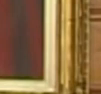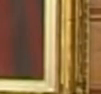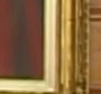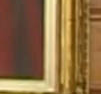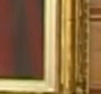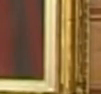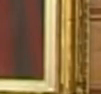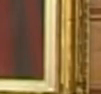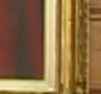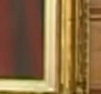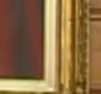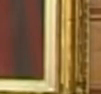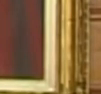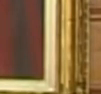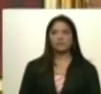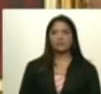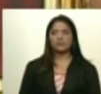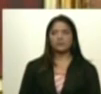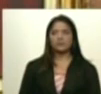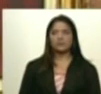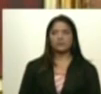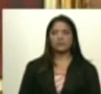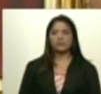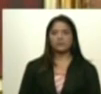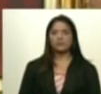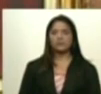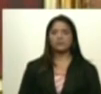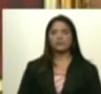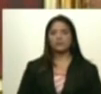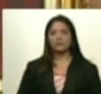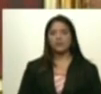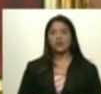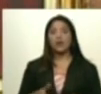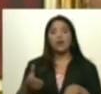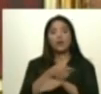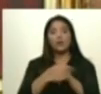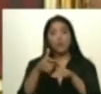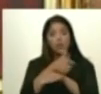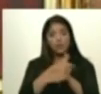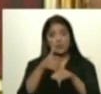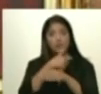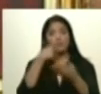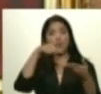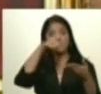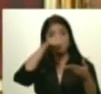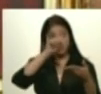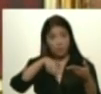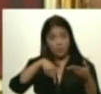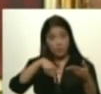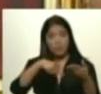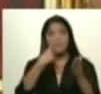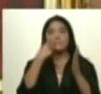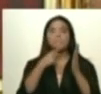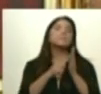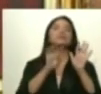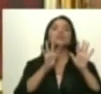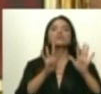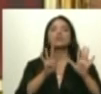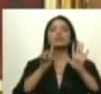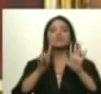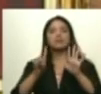Obligación entre las partes, firmado por el gobierno de entonces, 1966,